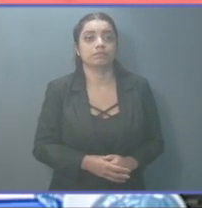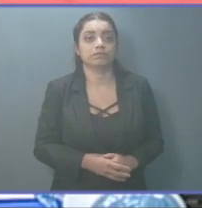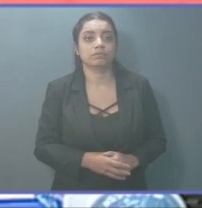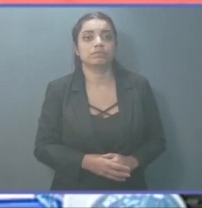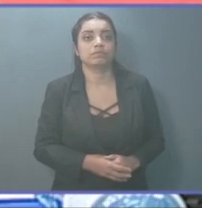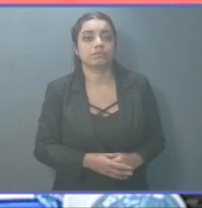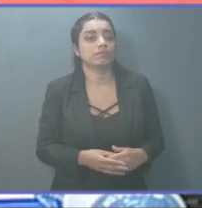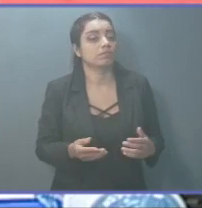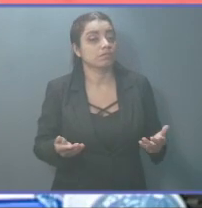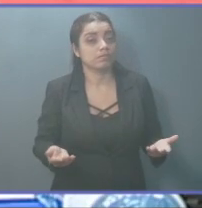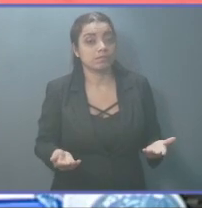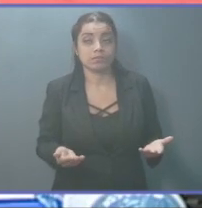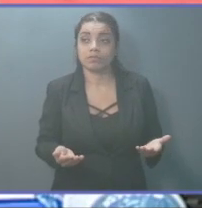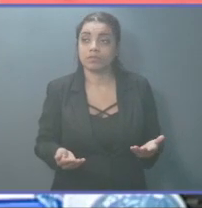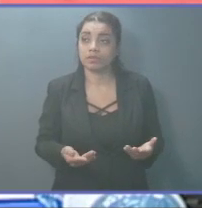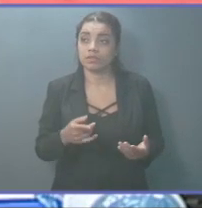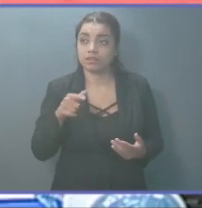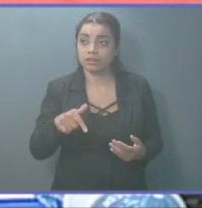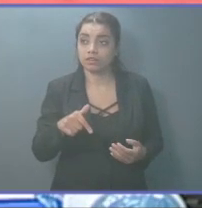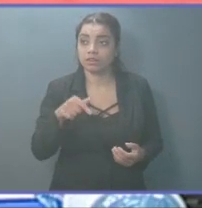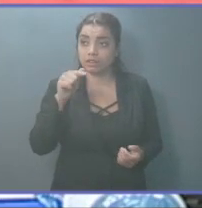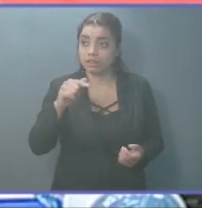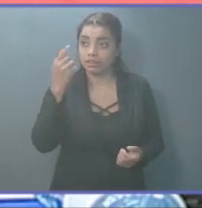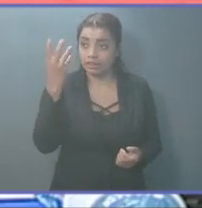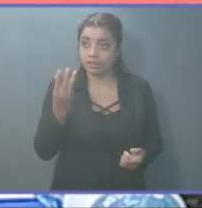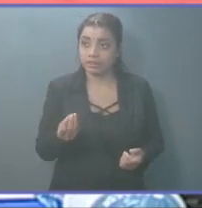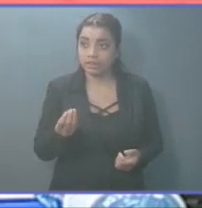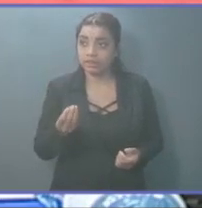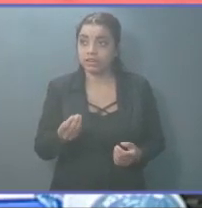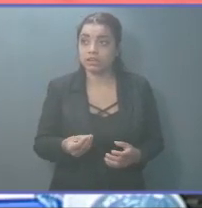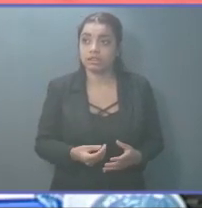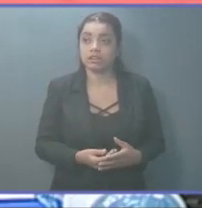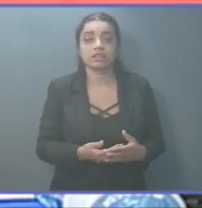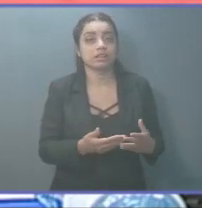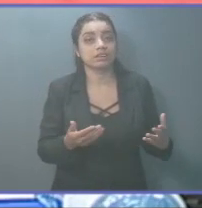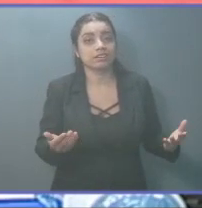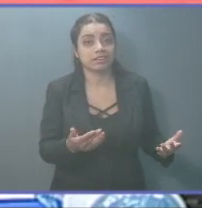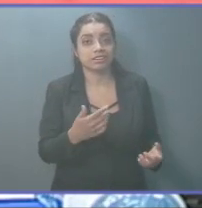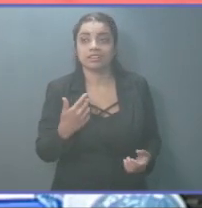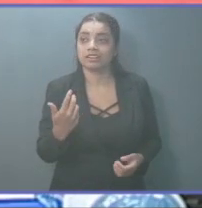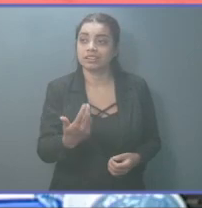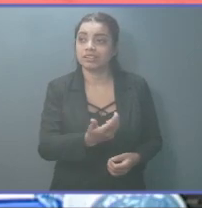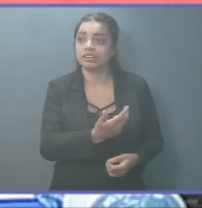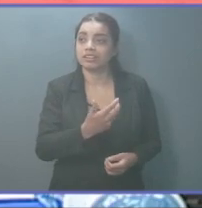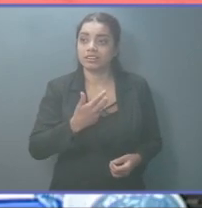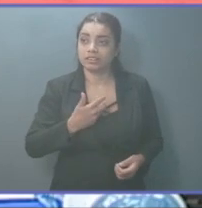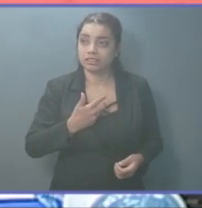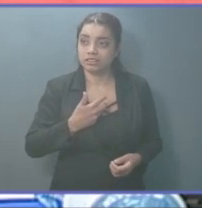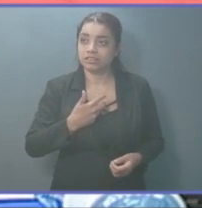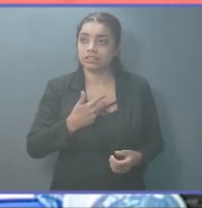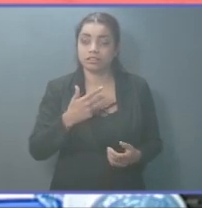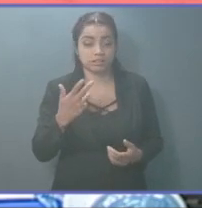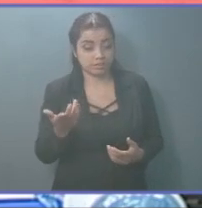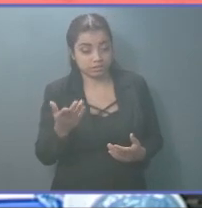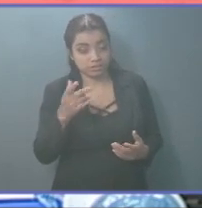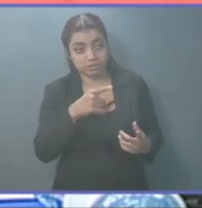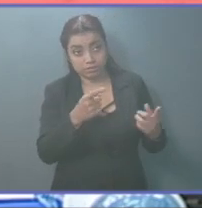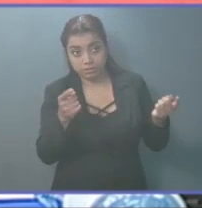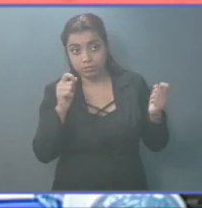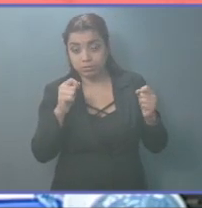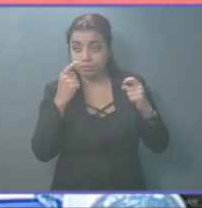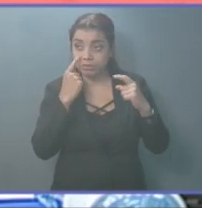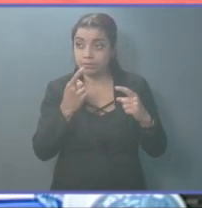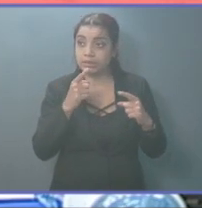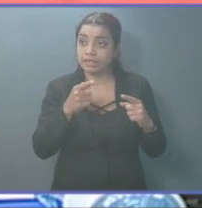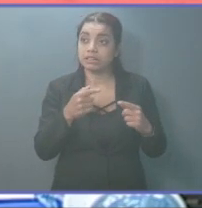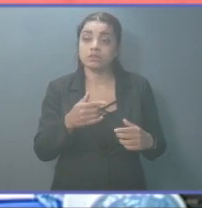lo que se presenció acá ese día y lo que nosotros pudimos ver es